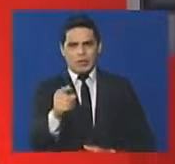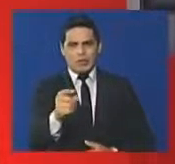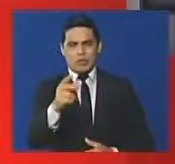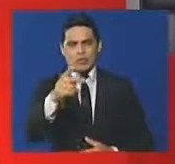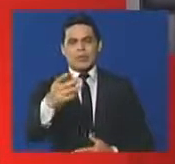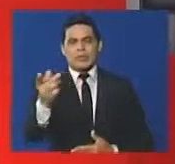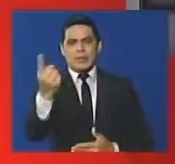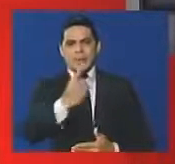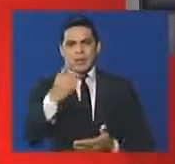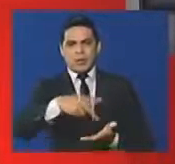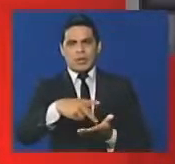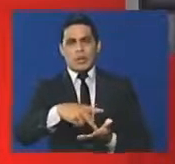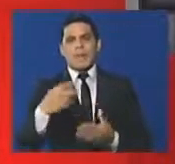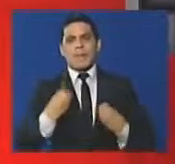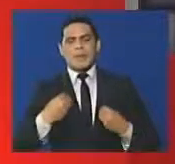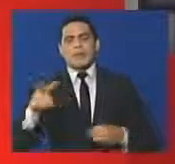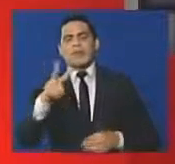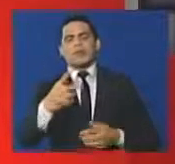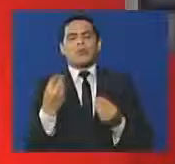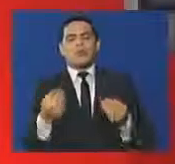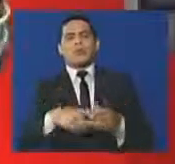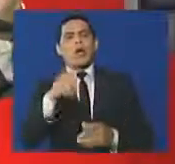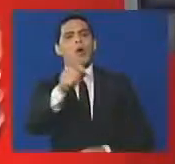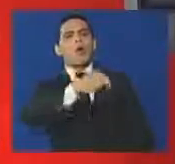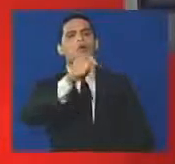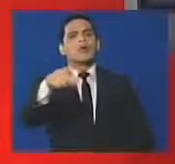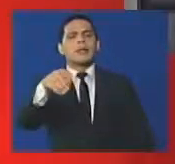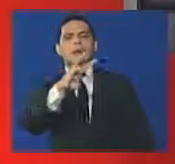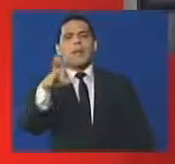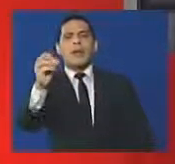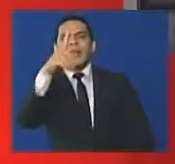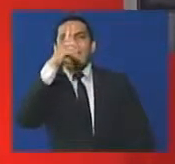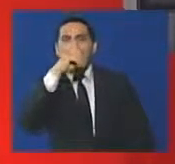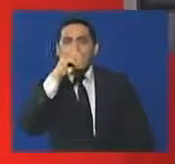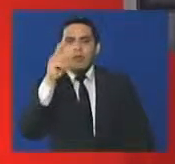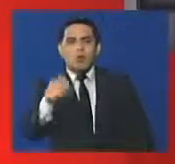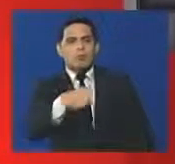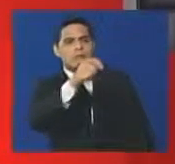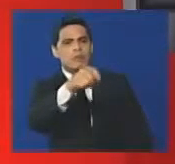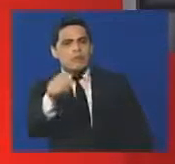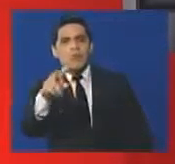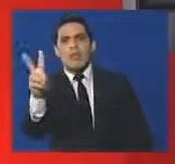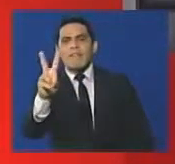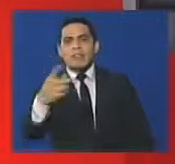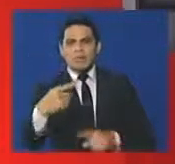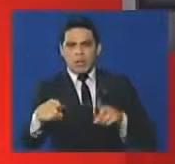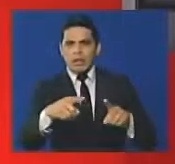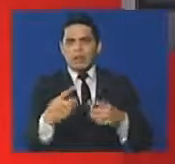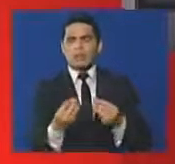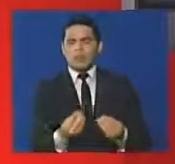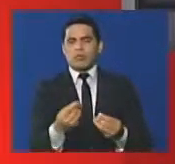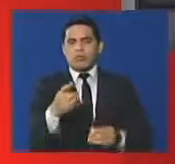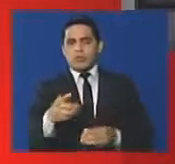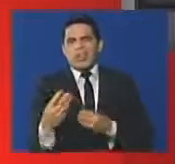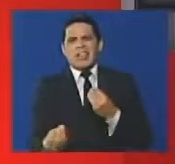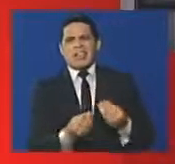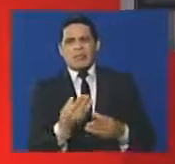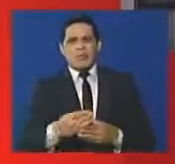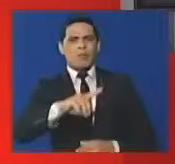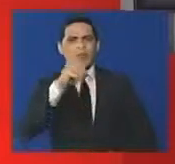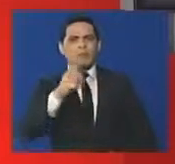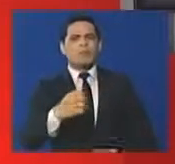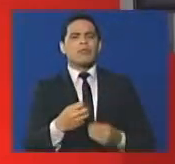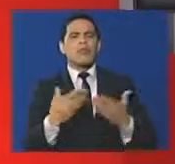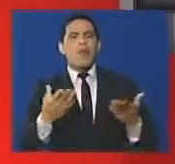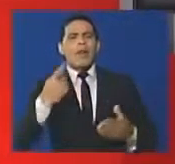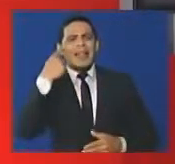trascendido, que ha estado en diferentes orquestas, que estuvo 40 años en la Sinfónica de Venezuela, ¿cuál cree usted que es